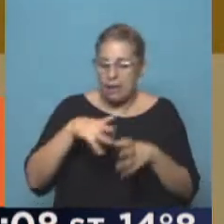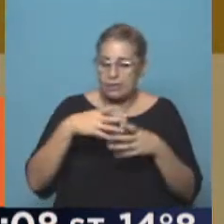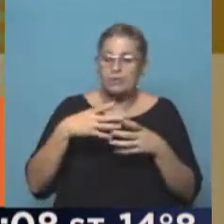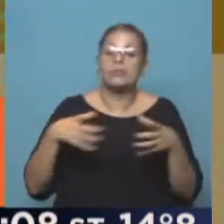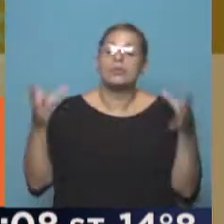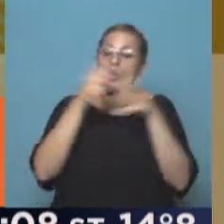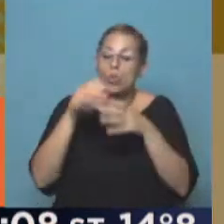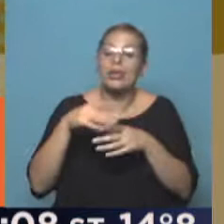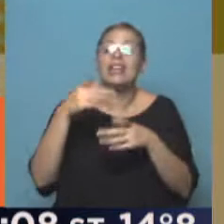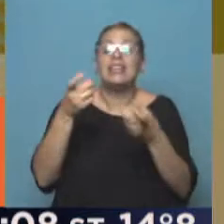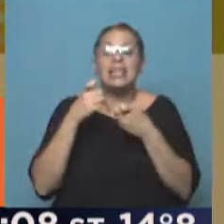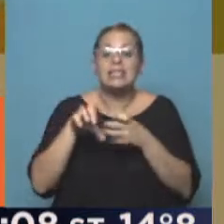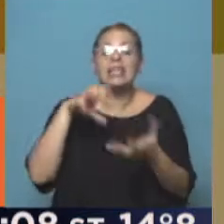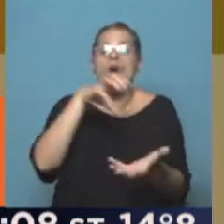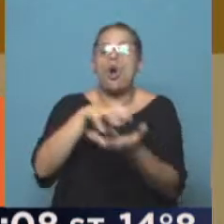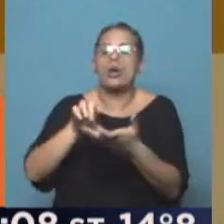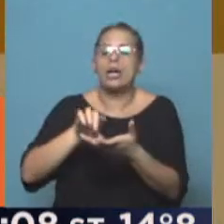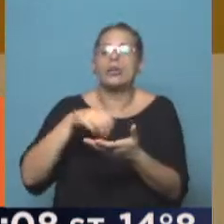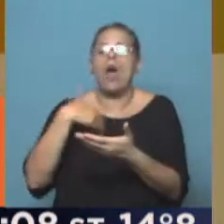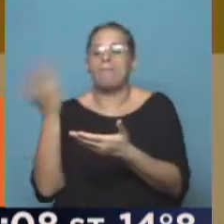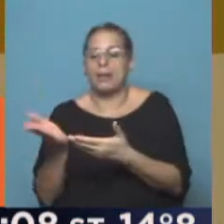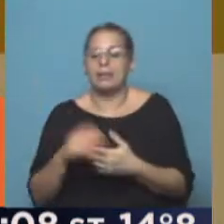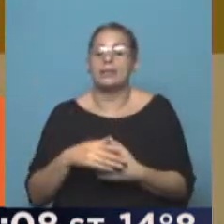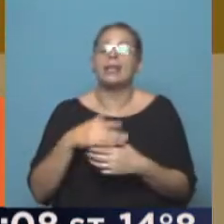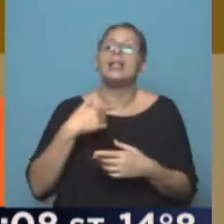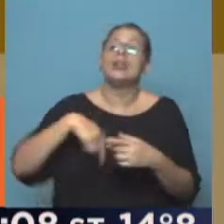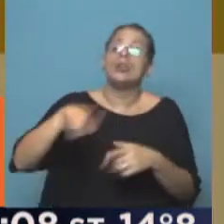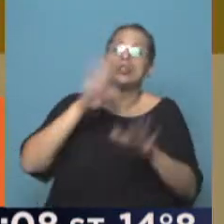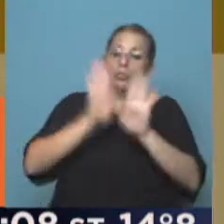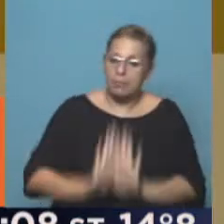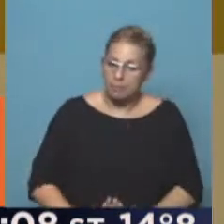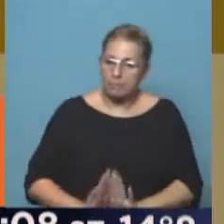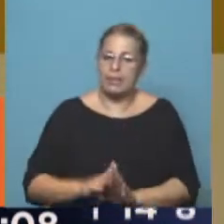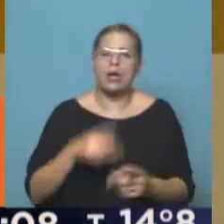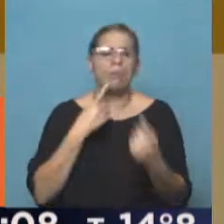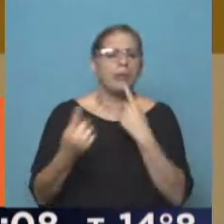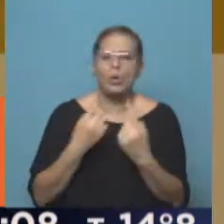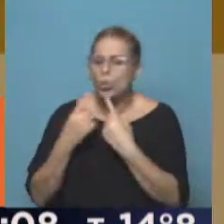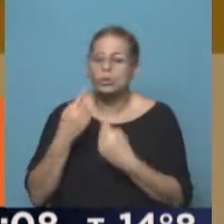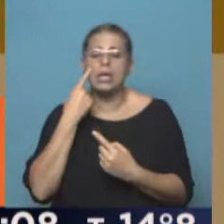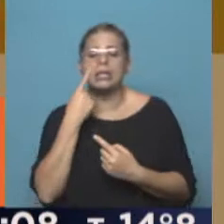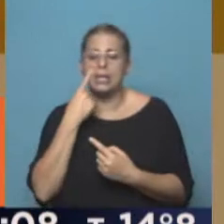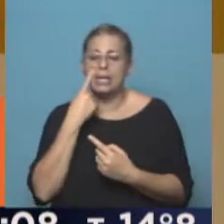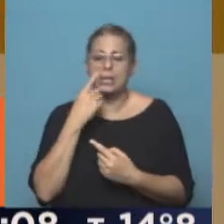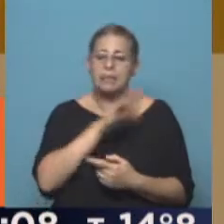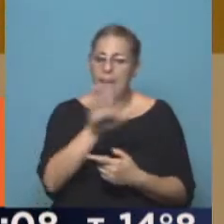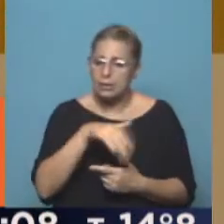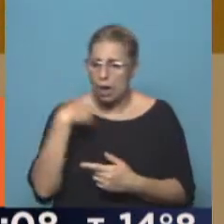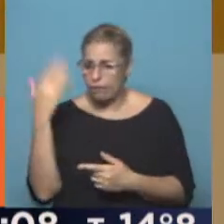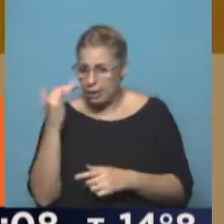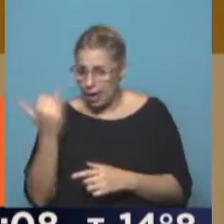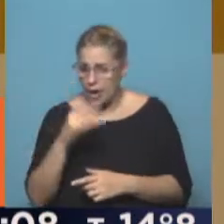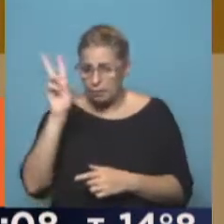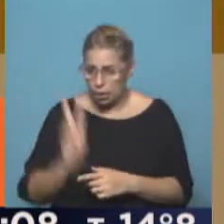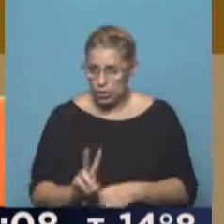órgano metropolitano y nos estamos diseñando estamos consultando con los intendentes de todos los partidos hay muchos intendentes peronistas en el conurbano los